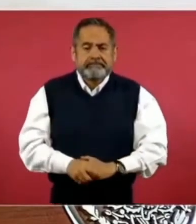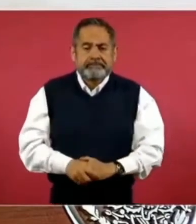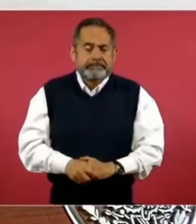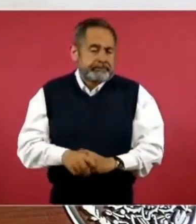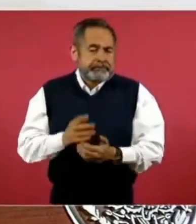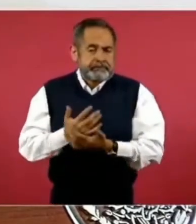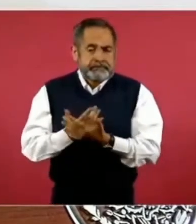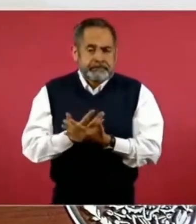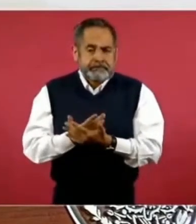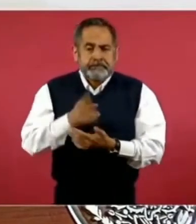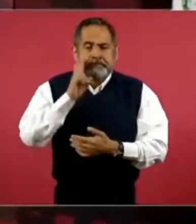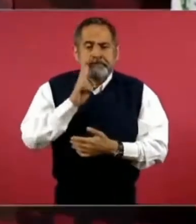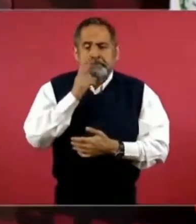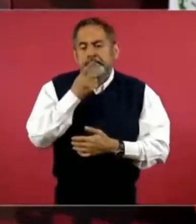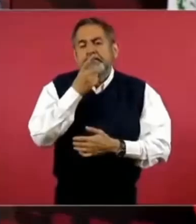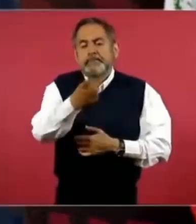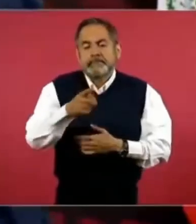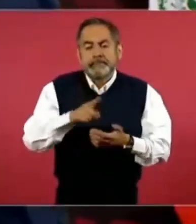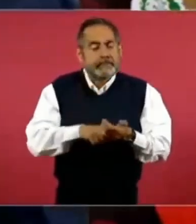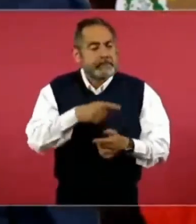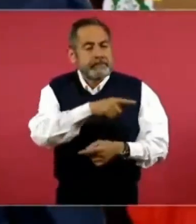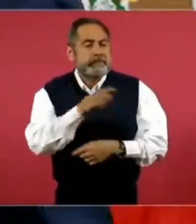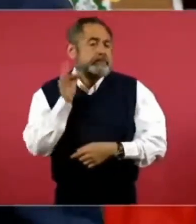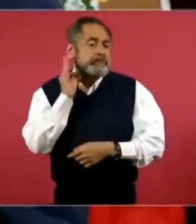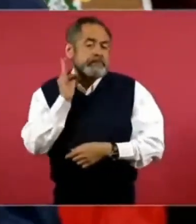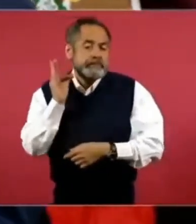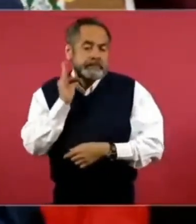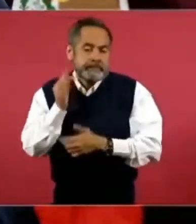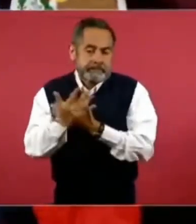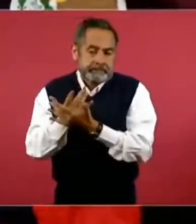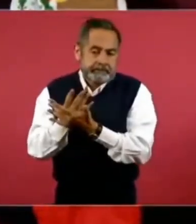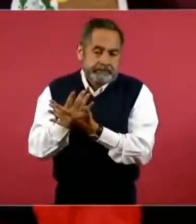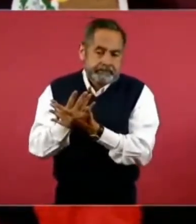Vamos a esperar a ver qué dice la Fiscalía y